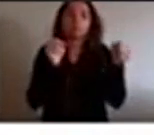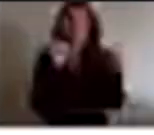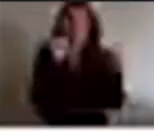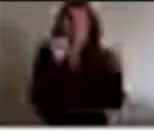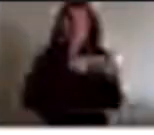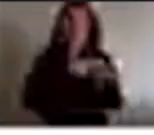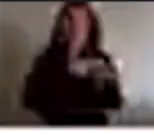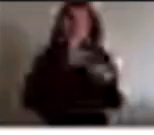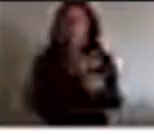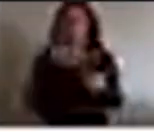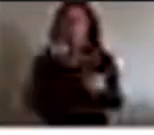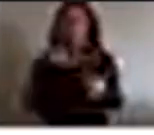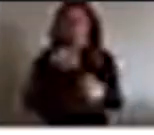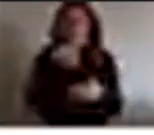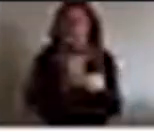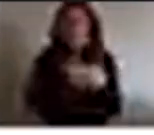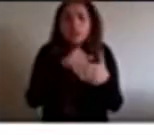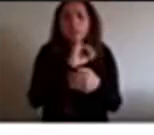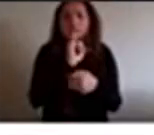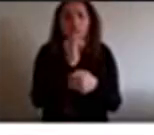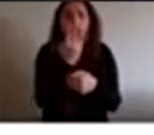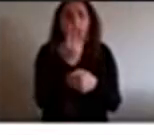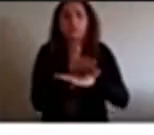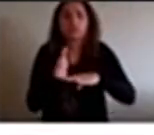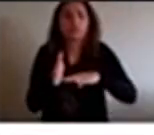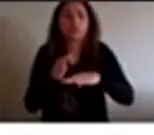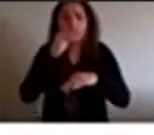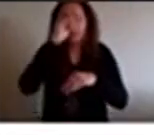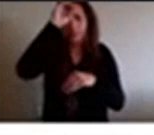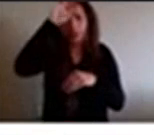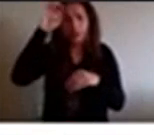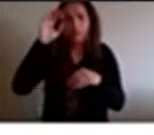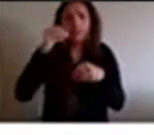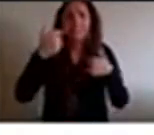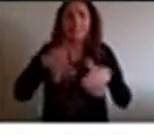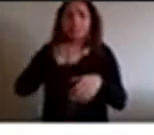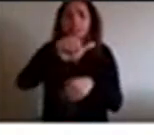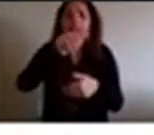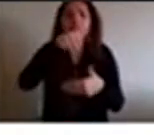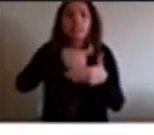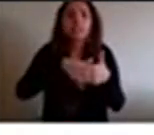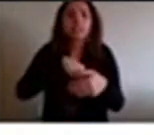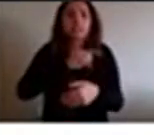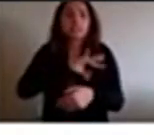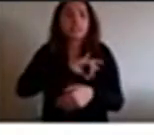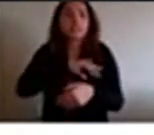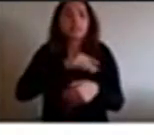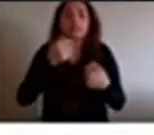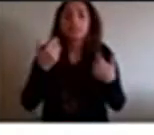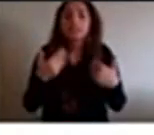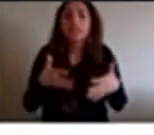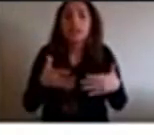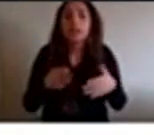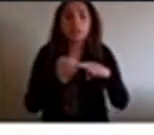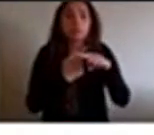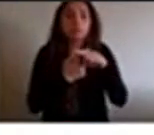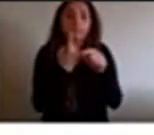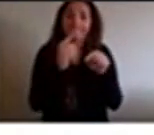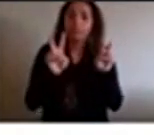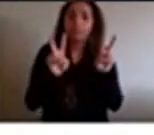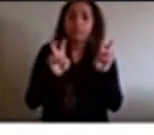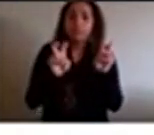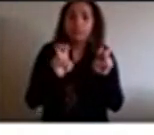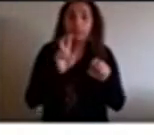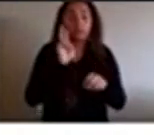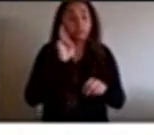Pasadas las 4 de la tarde en Colombia, ya pasadas las 6 de la tarde acá en Chile, para hablar de un tema que sin duda es